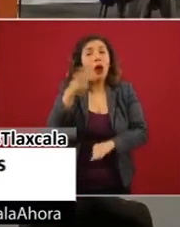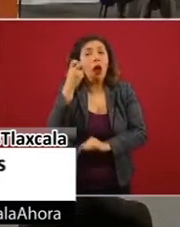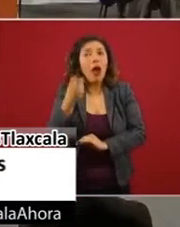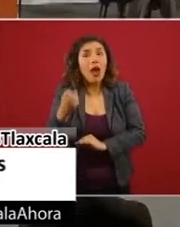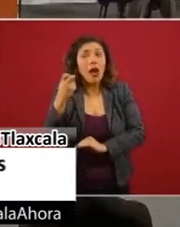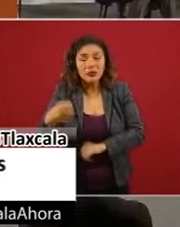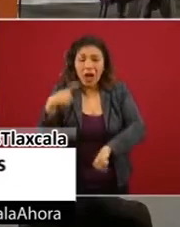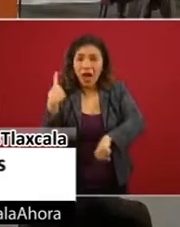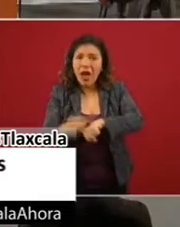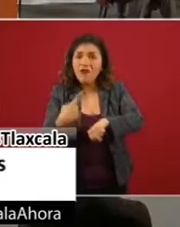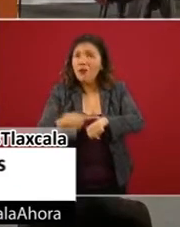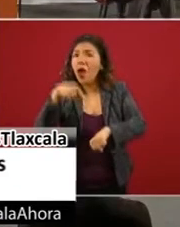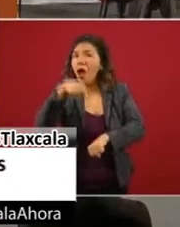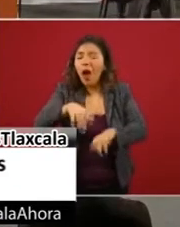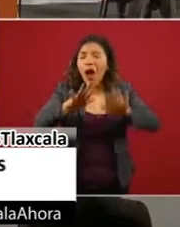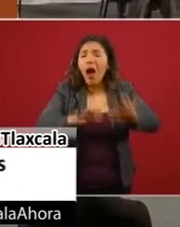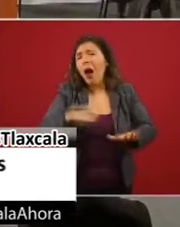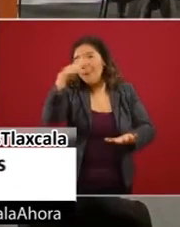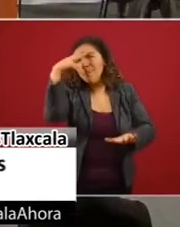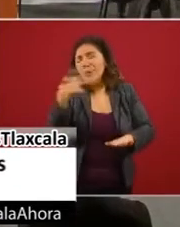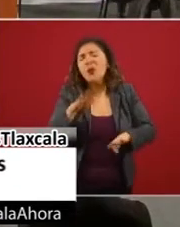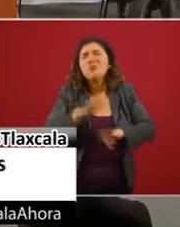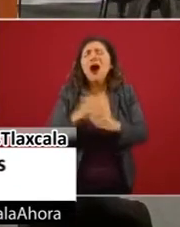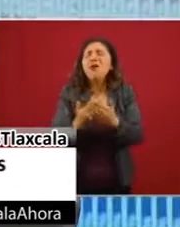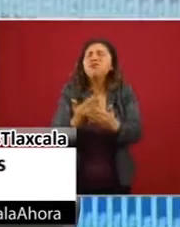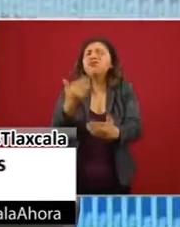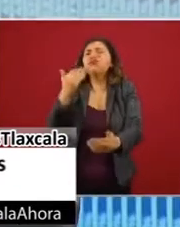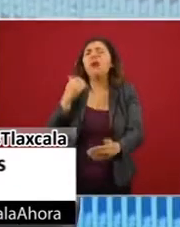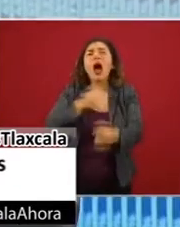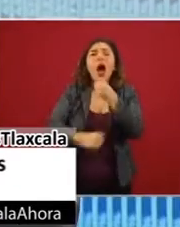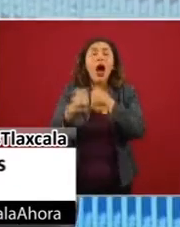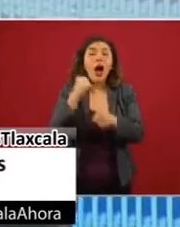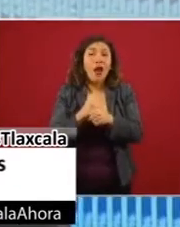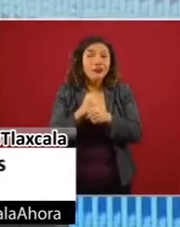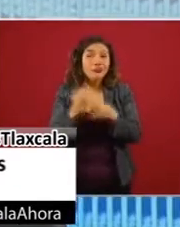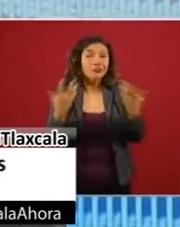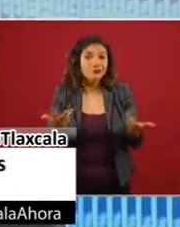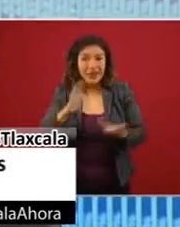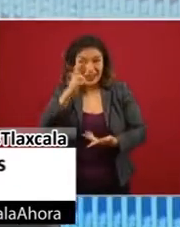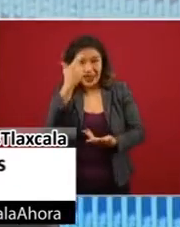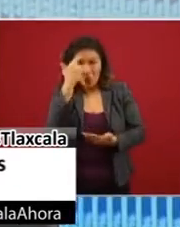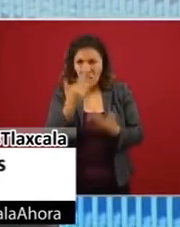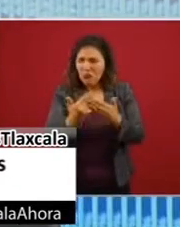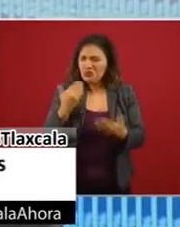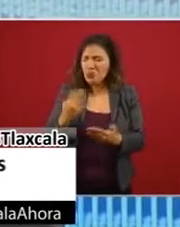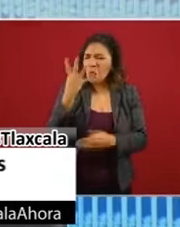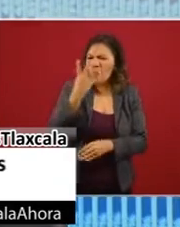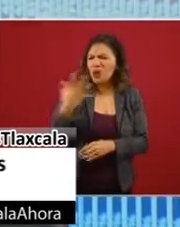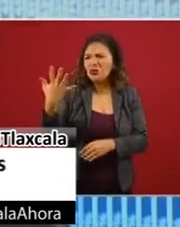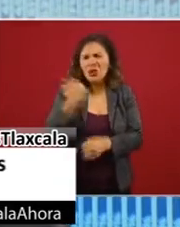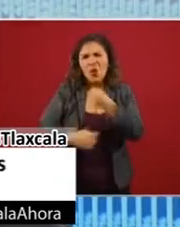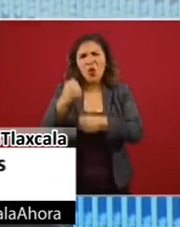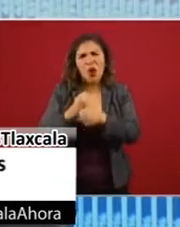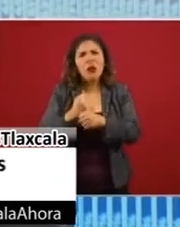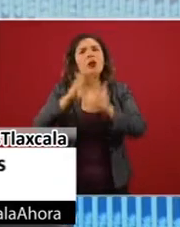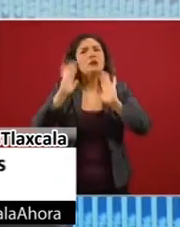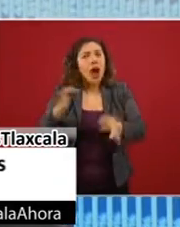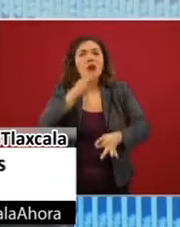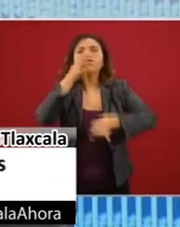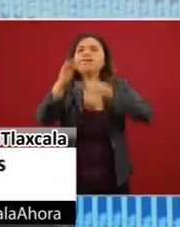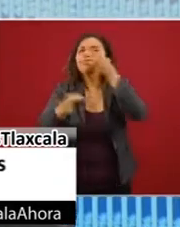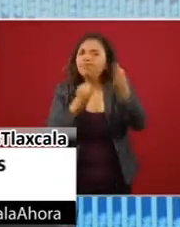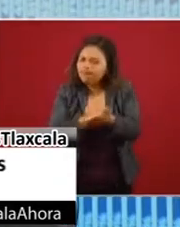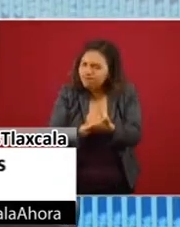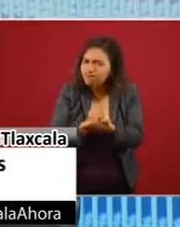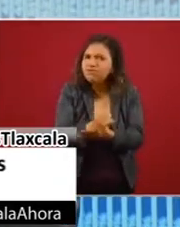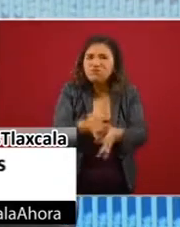estar al pendiente del desconfinamiento y el aumento de contagios para tomar decisiones oportunas. En conferencia de prensa matutina señaló que a nivel federal